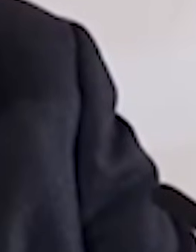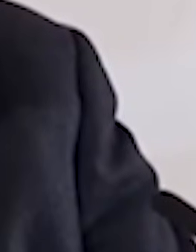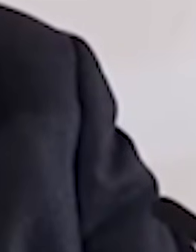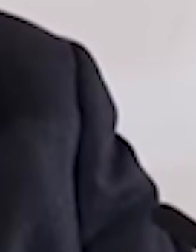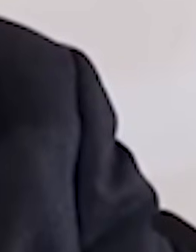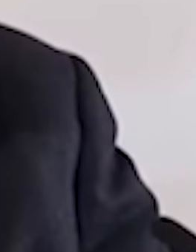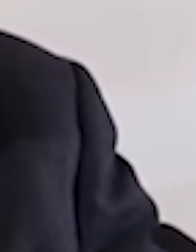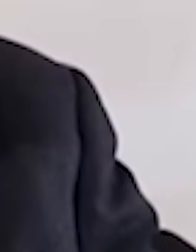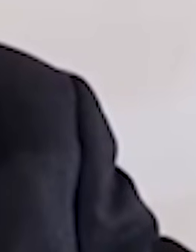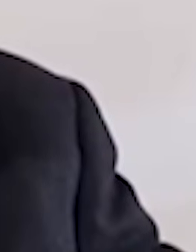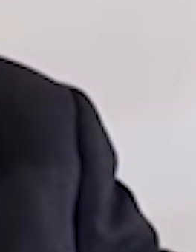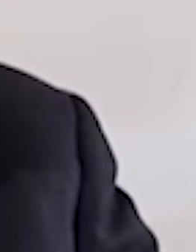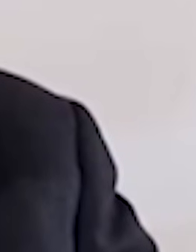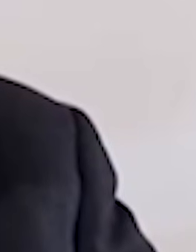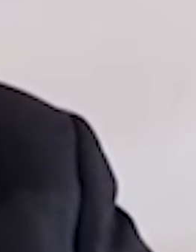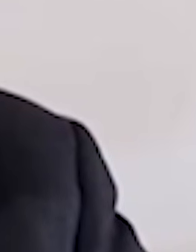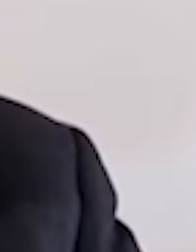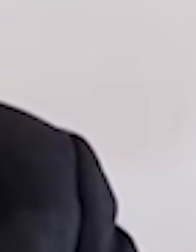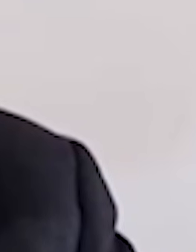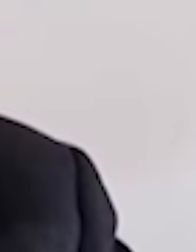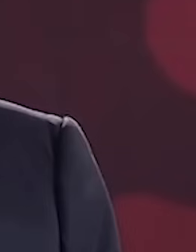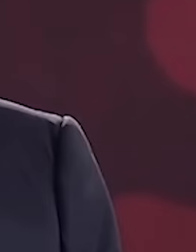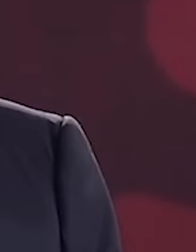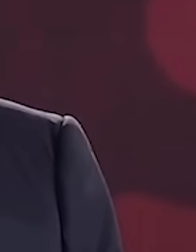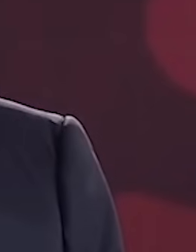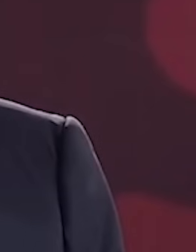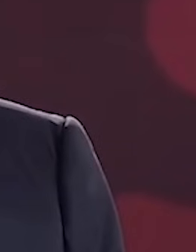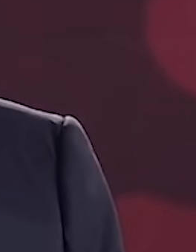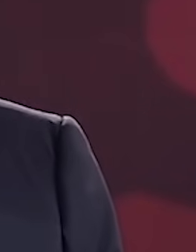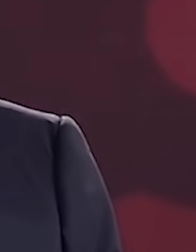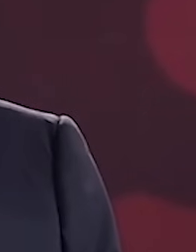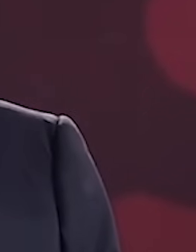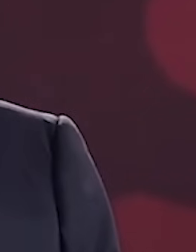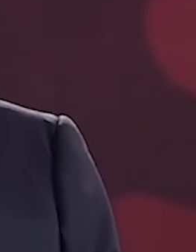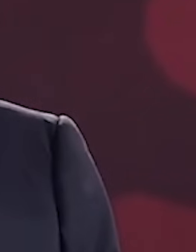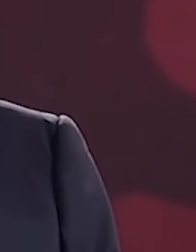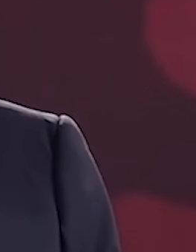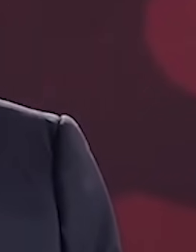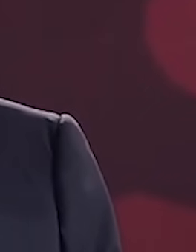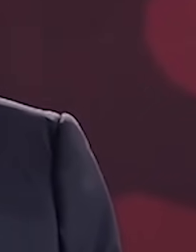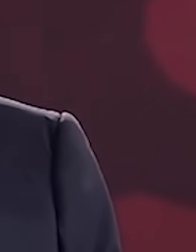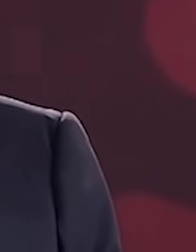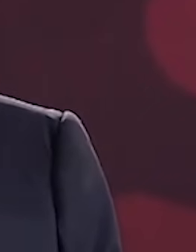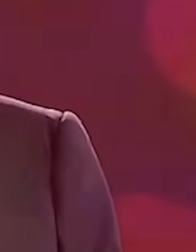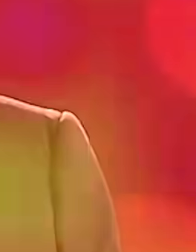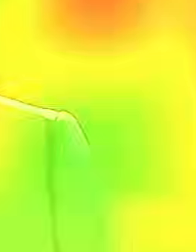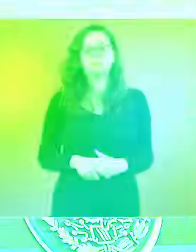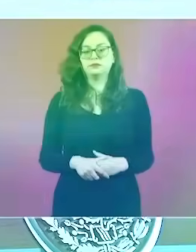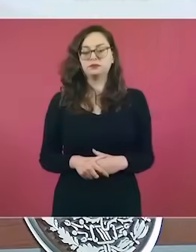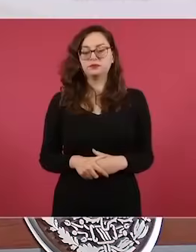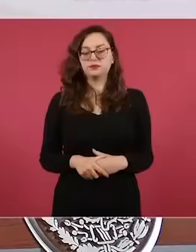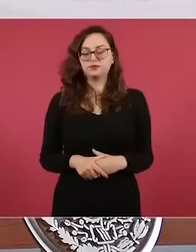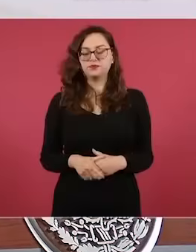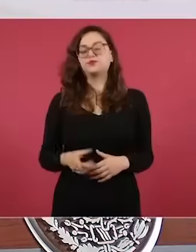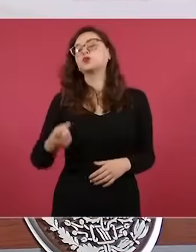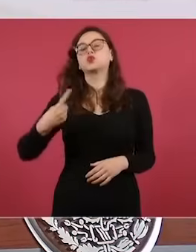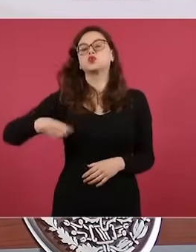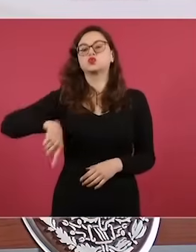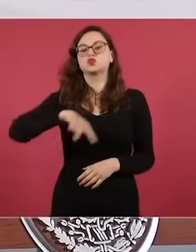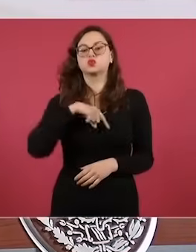gobierno estadounidense hasta después de la elección de 2018, en la que ganó López Obrador, Morena y aliados.